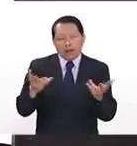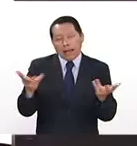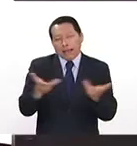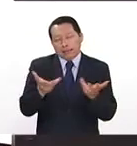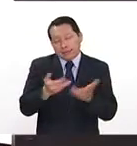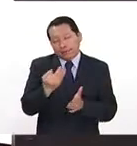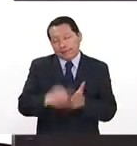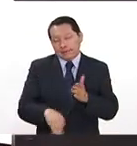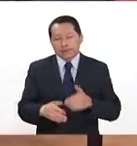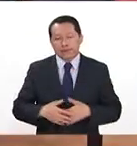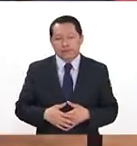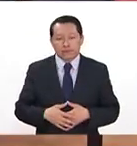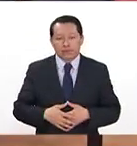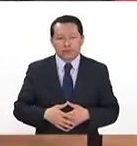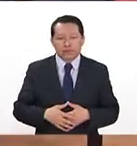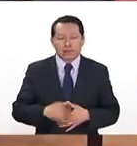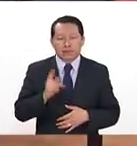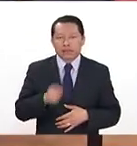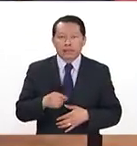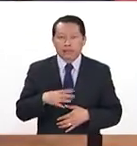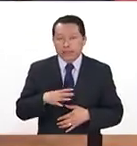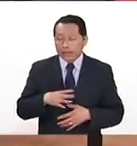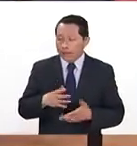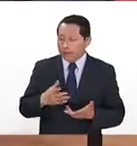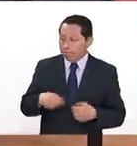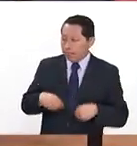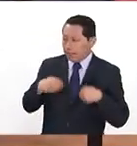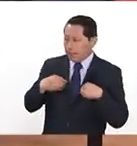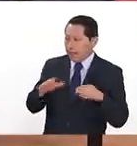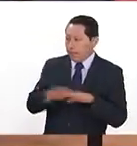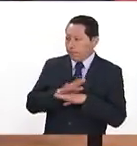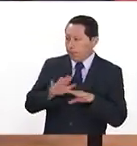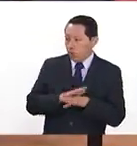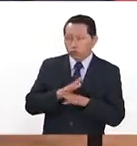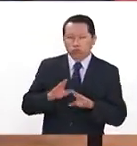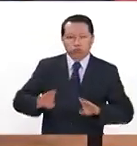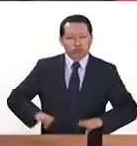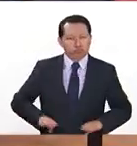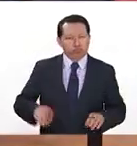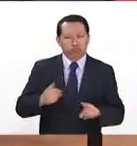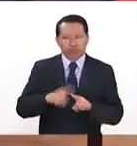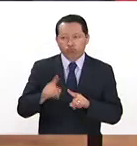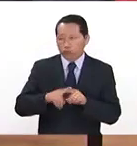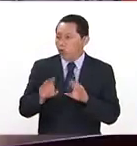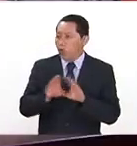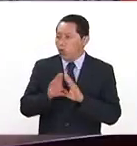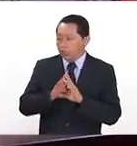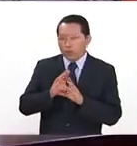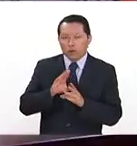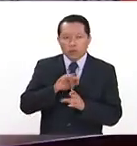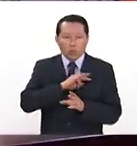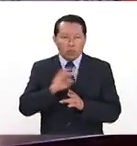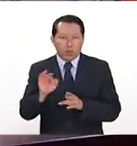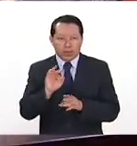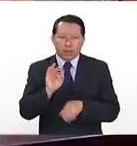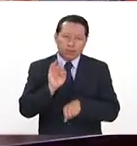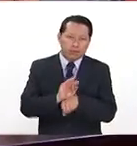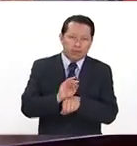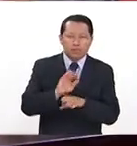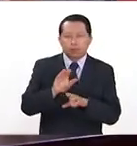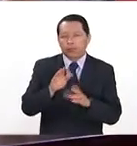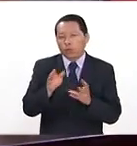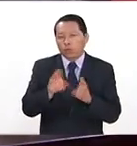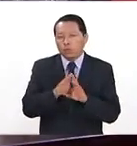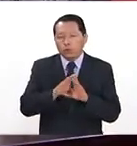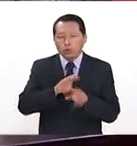¿no? Sobre los cambios en el estilo de vida, ¿cómo impactan precisamente en la salud de una persona que